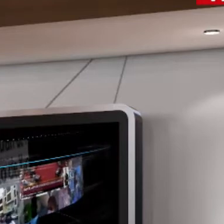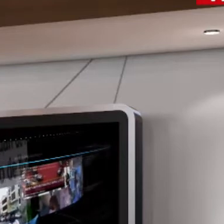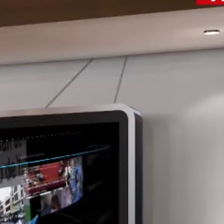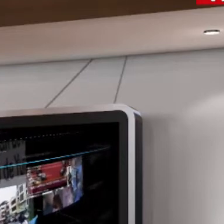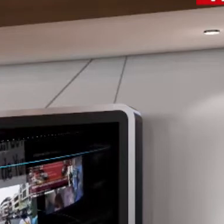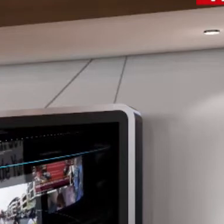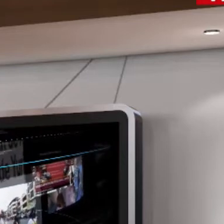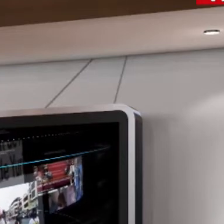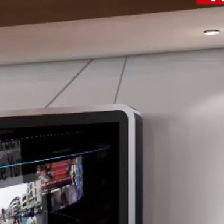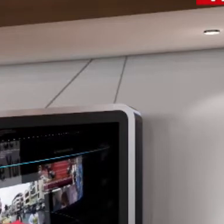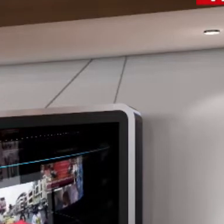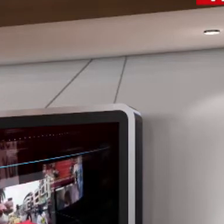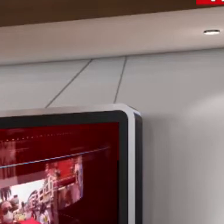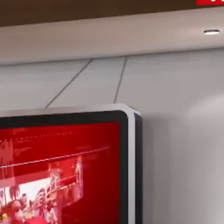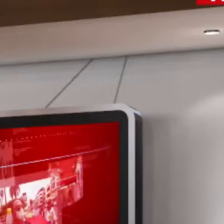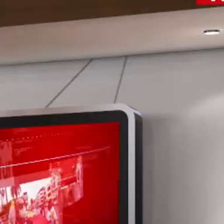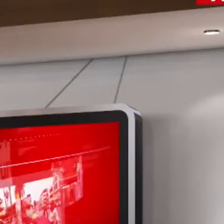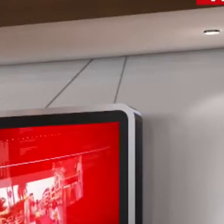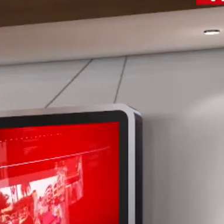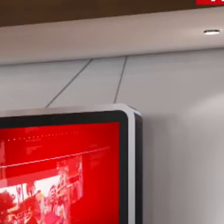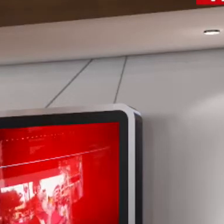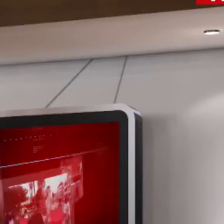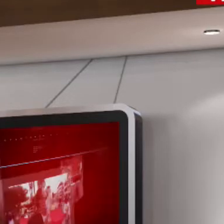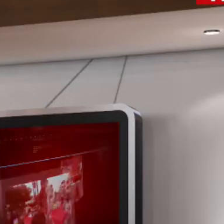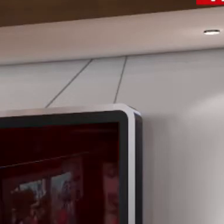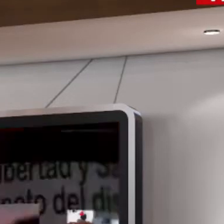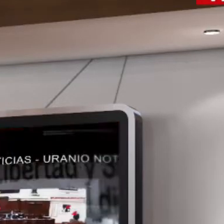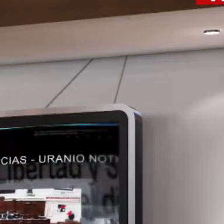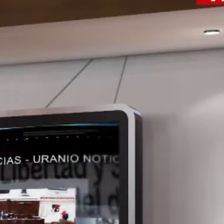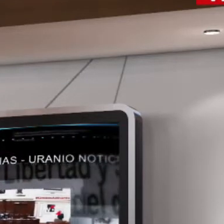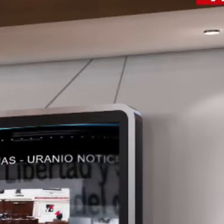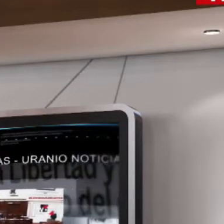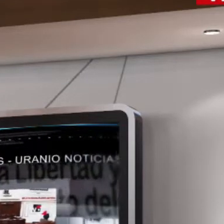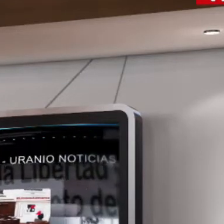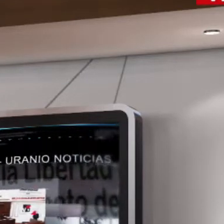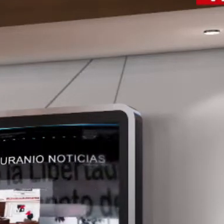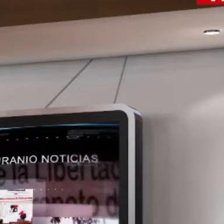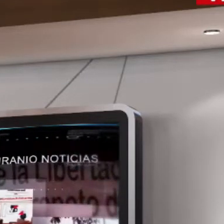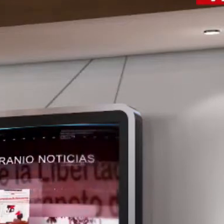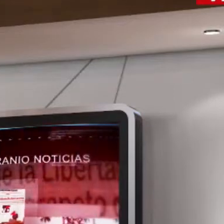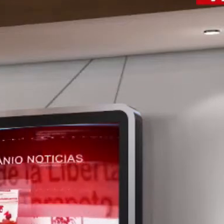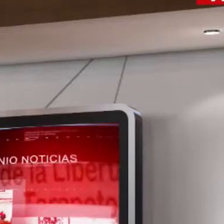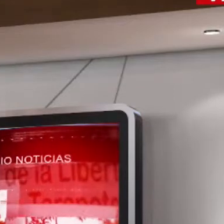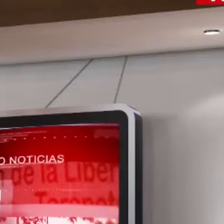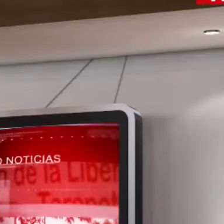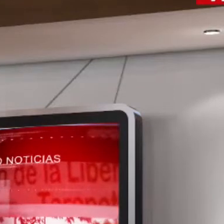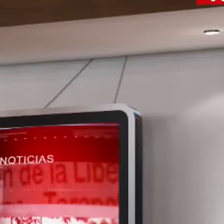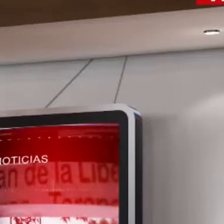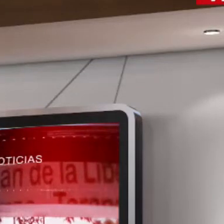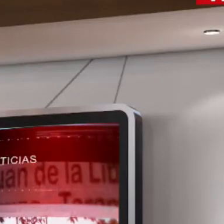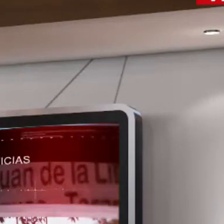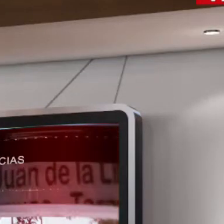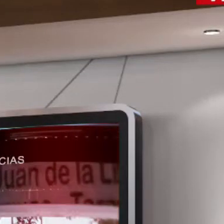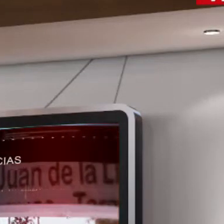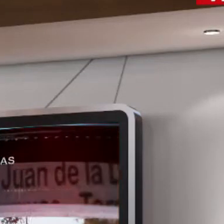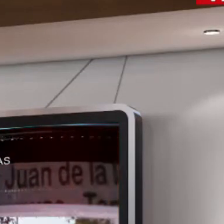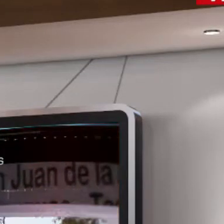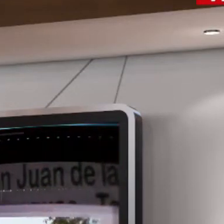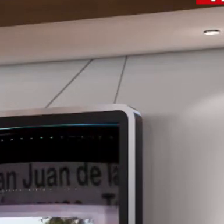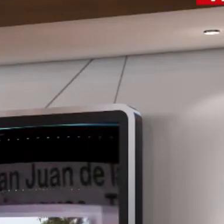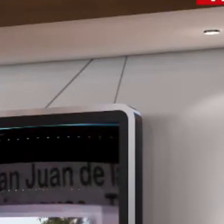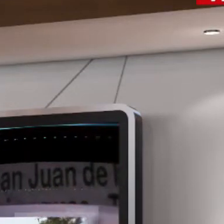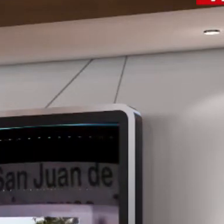proceso de titulación. Lo que quiero decir, Hugo, es de que durante muchos años en nuestra región, y digo en nuestra región porque